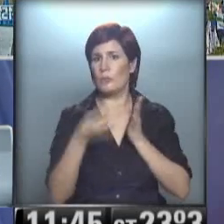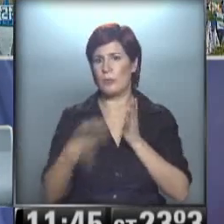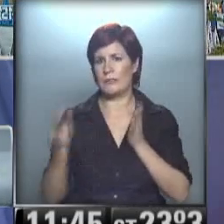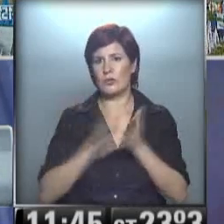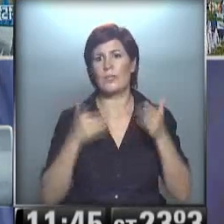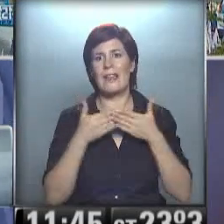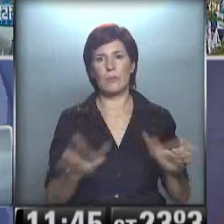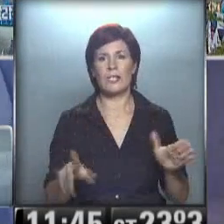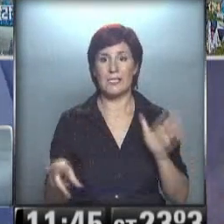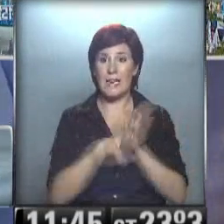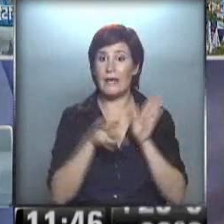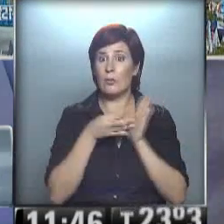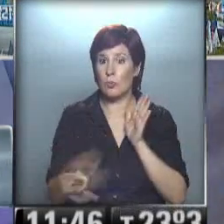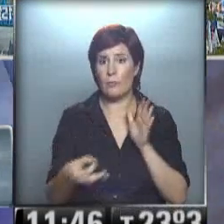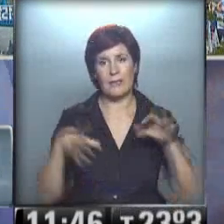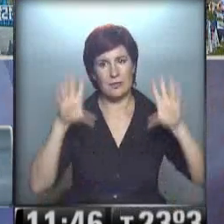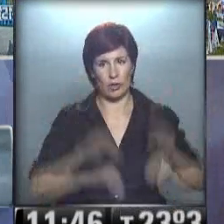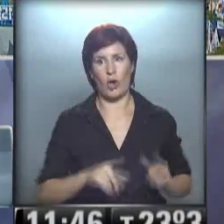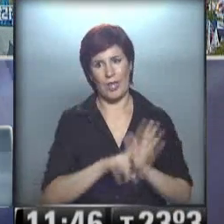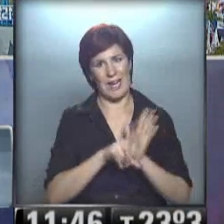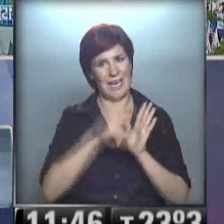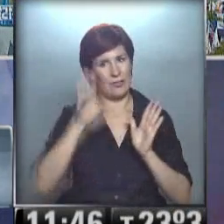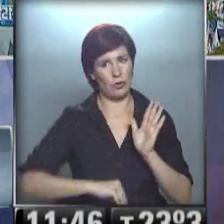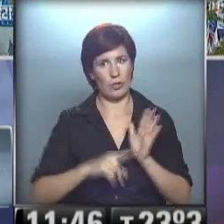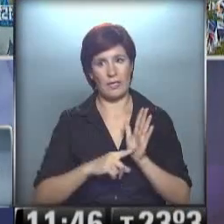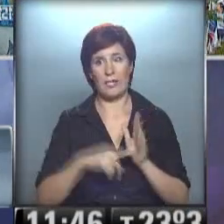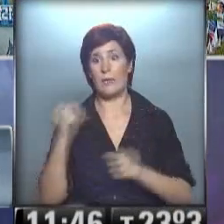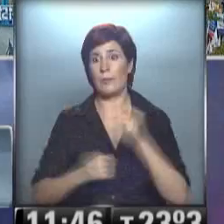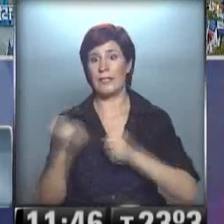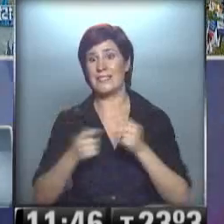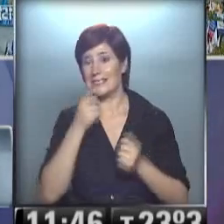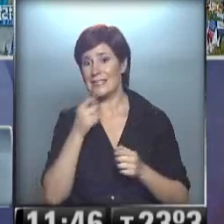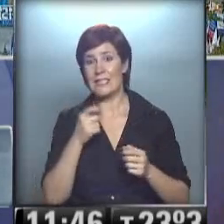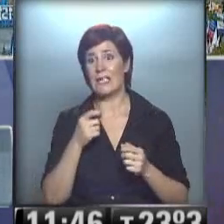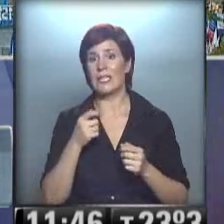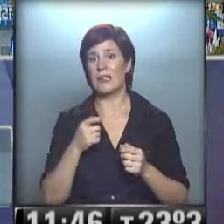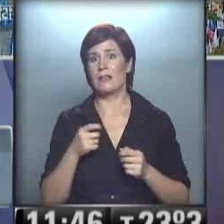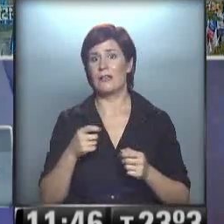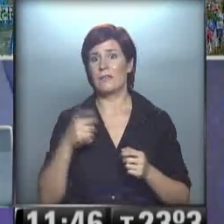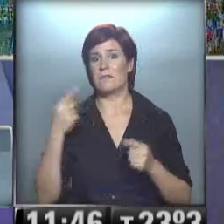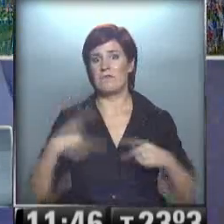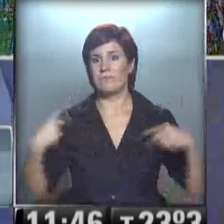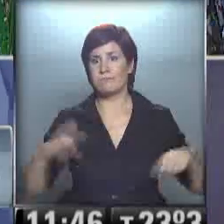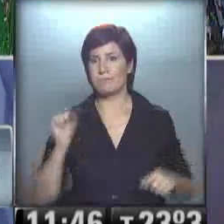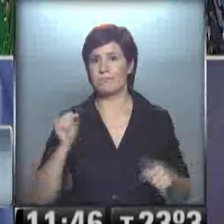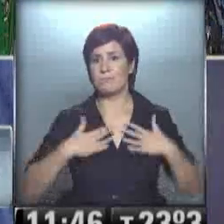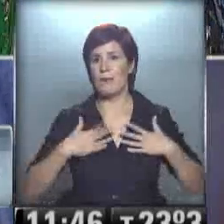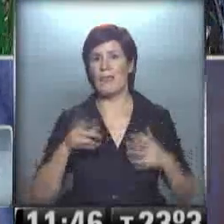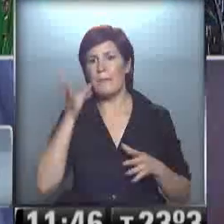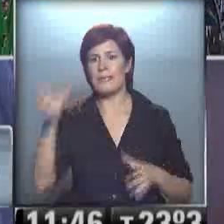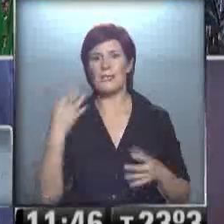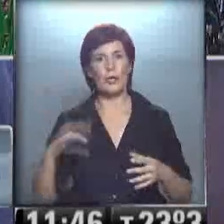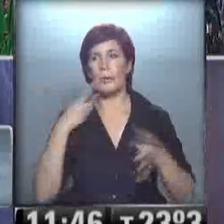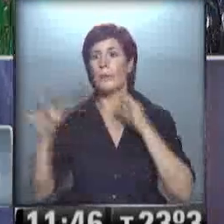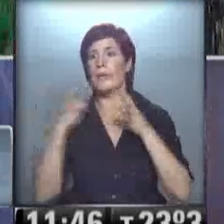y cumplir la ley es cumplirla integralmente, por lo tanto, todas las empresas tienen que vender lo que están excedidos, o sea, lo que están por encima de lo que la ley prevé, y además tienen